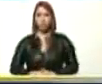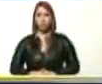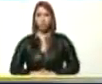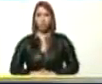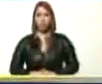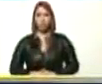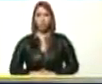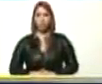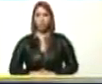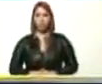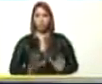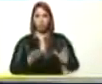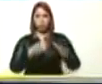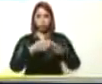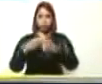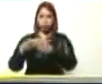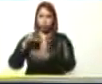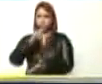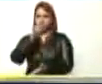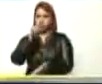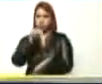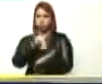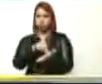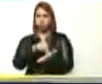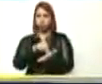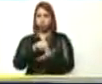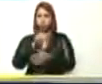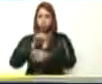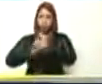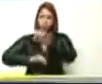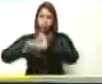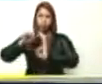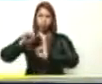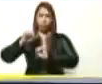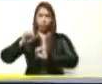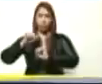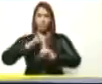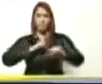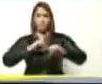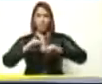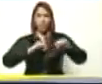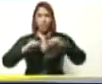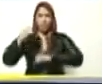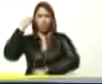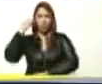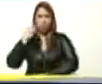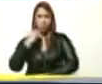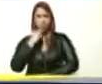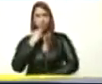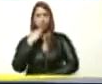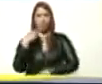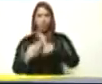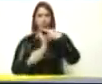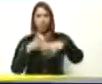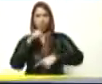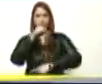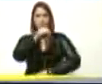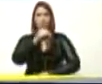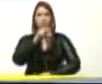del colectivo nacional rebelde del movimiento bolivariano revolucionario inocente